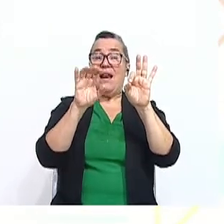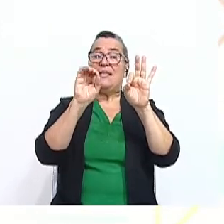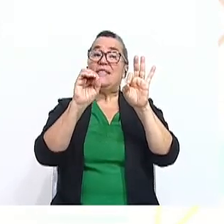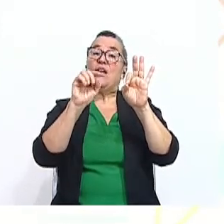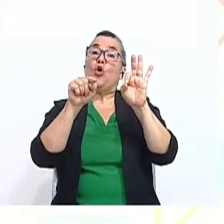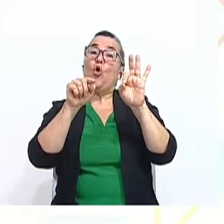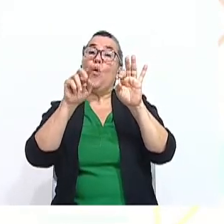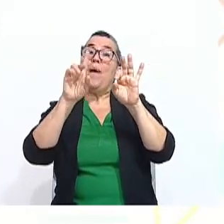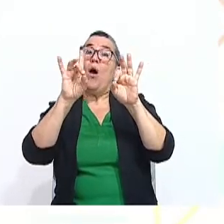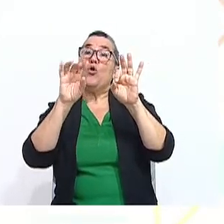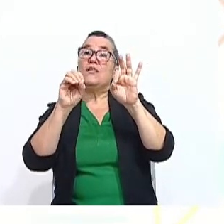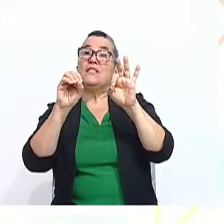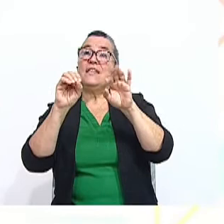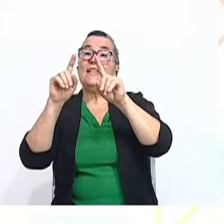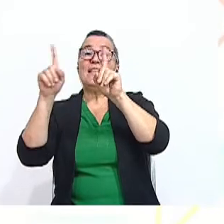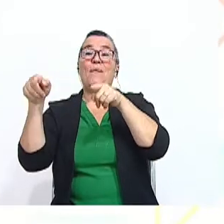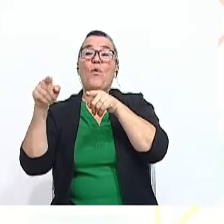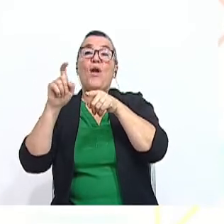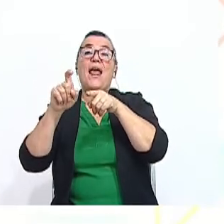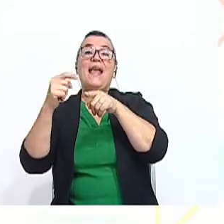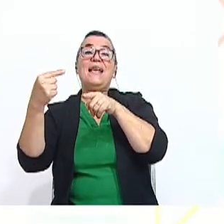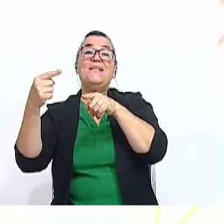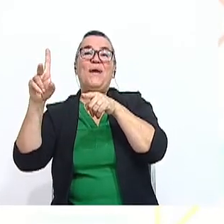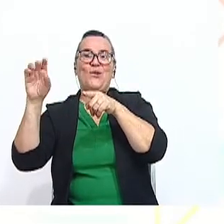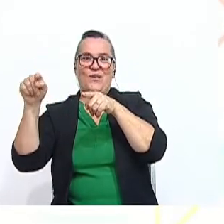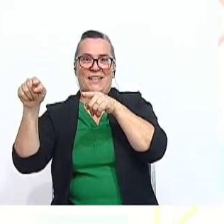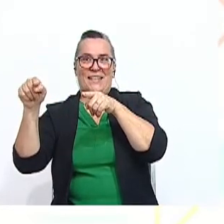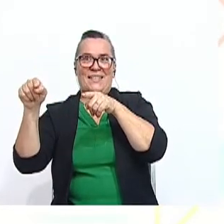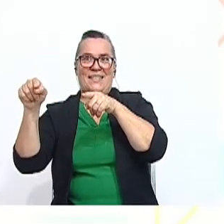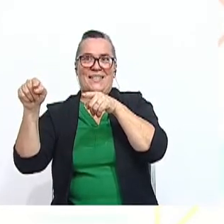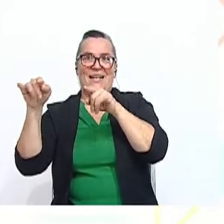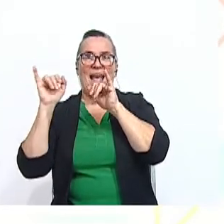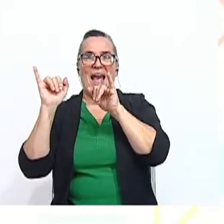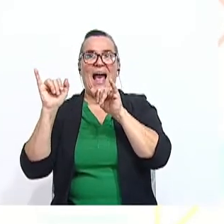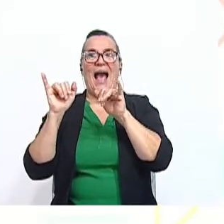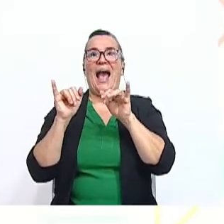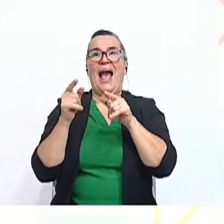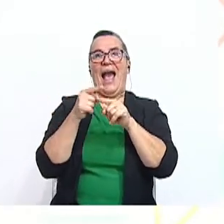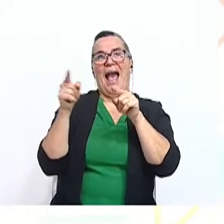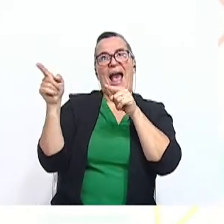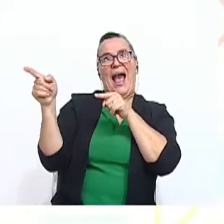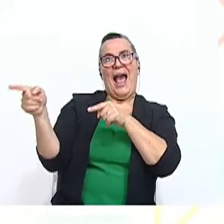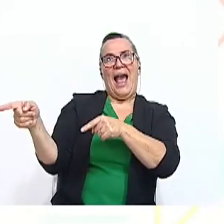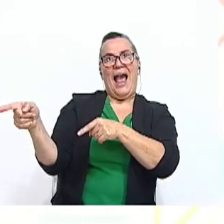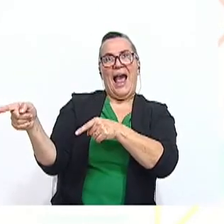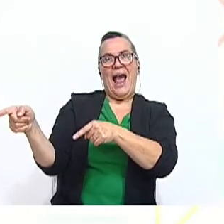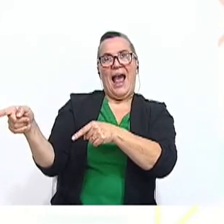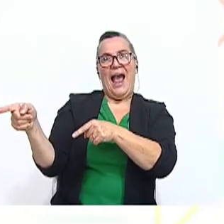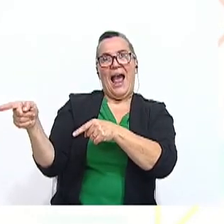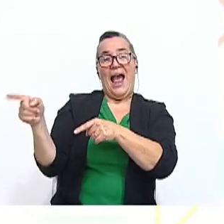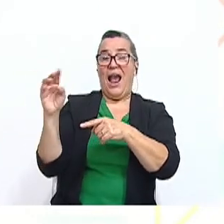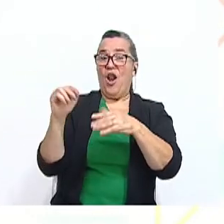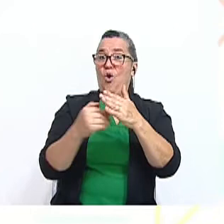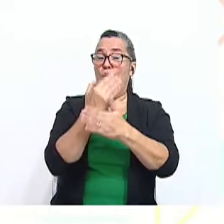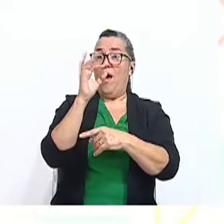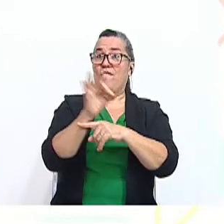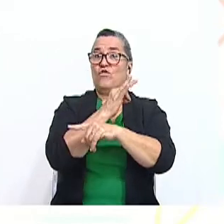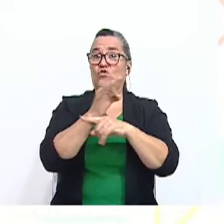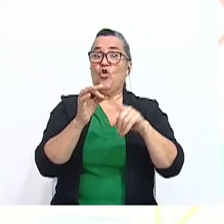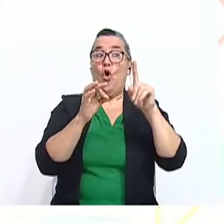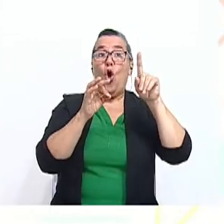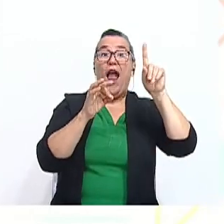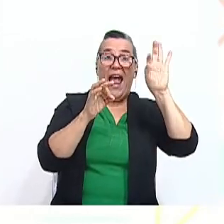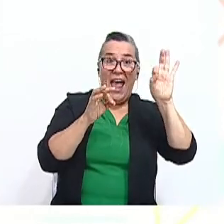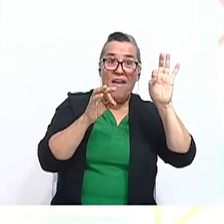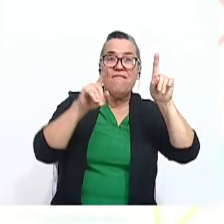0,80 por x menos 30.000. Por lo tanto, esta nueva función, la función f